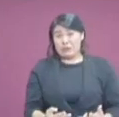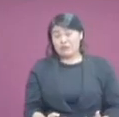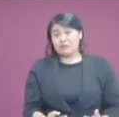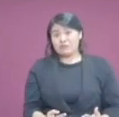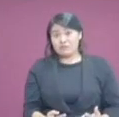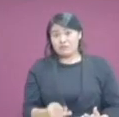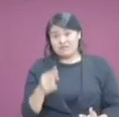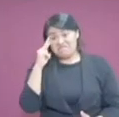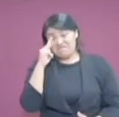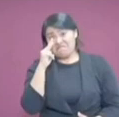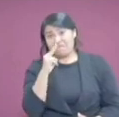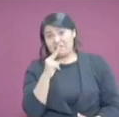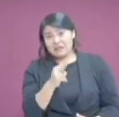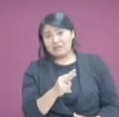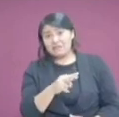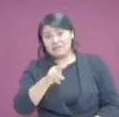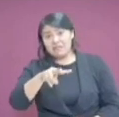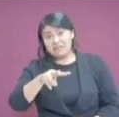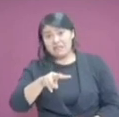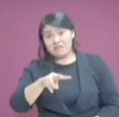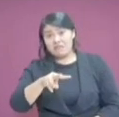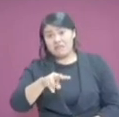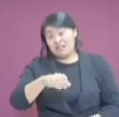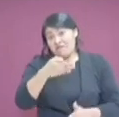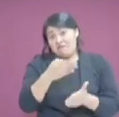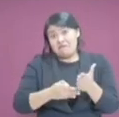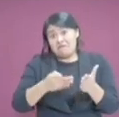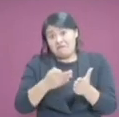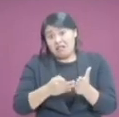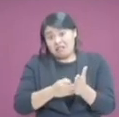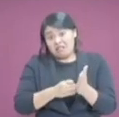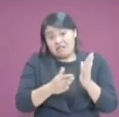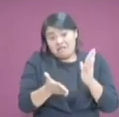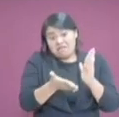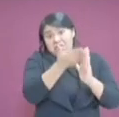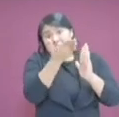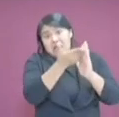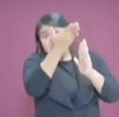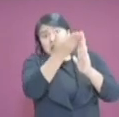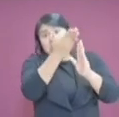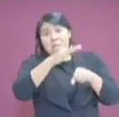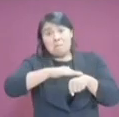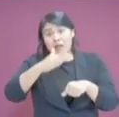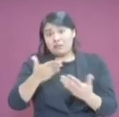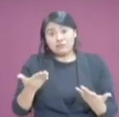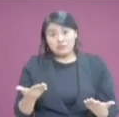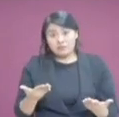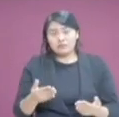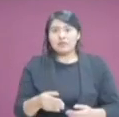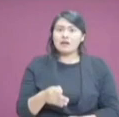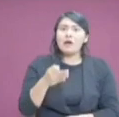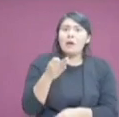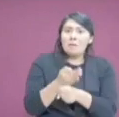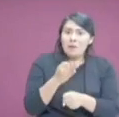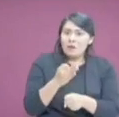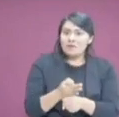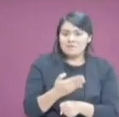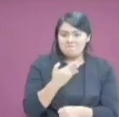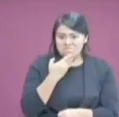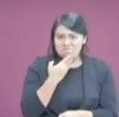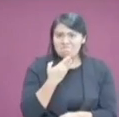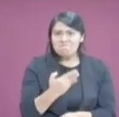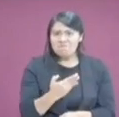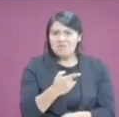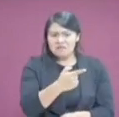siquiera alcanzaron a cubrir toda la obra negra, y hoy funciona como un centro